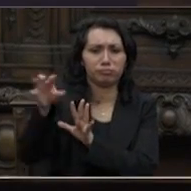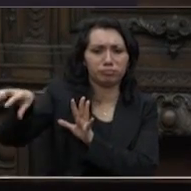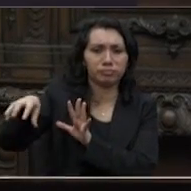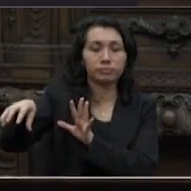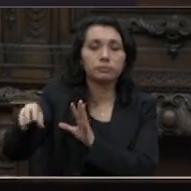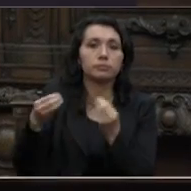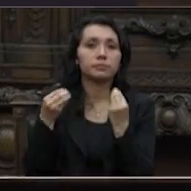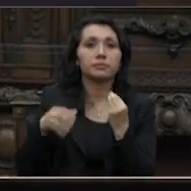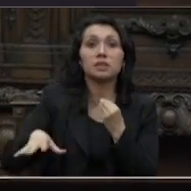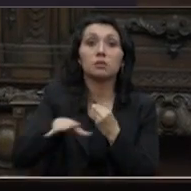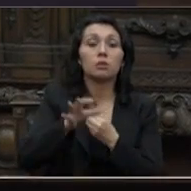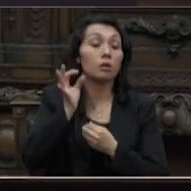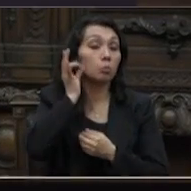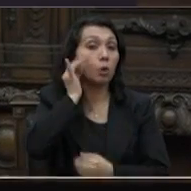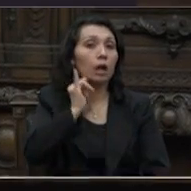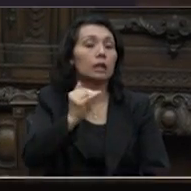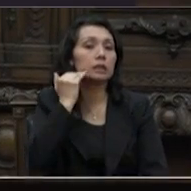situación de las mujeres y las niñas.